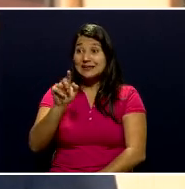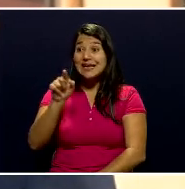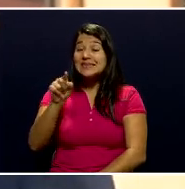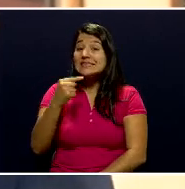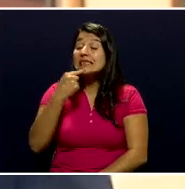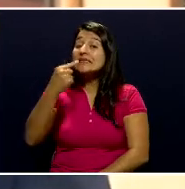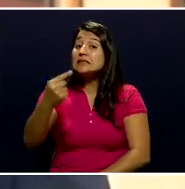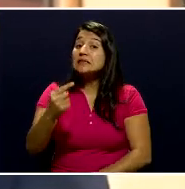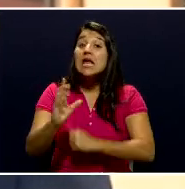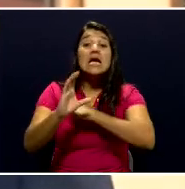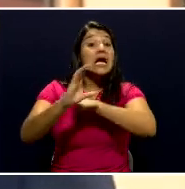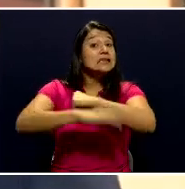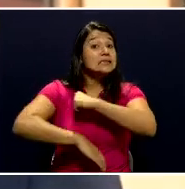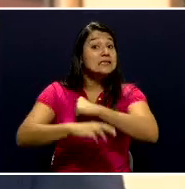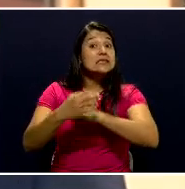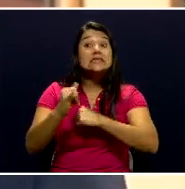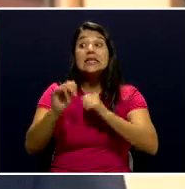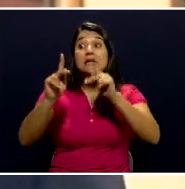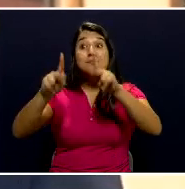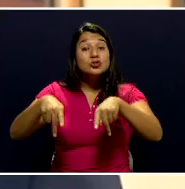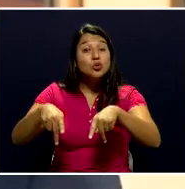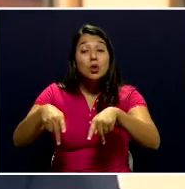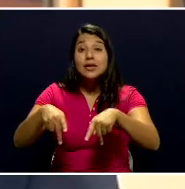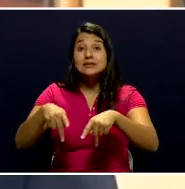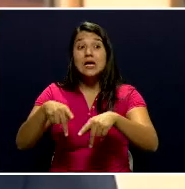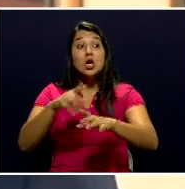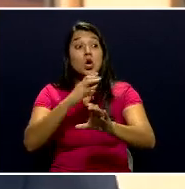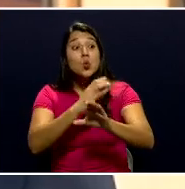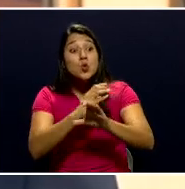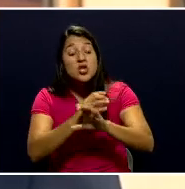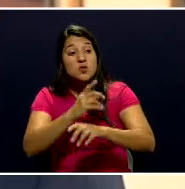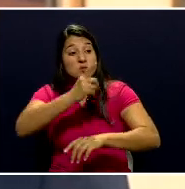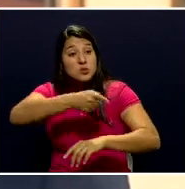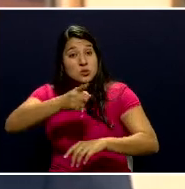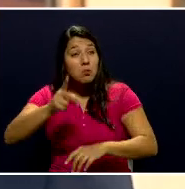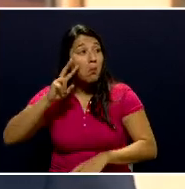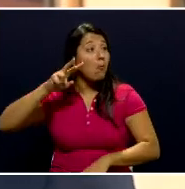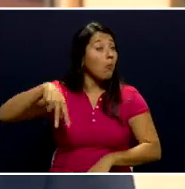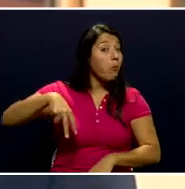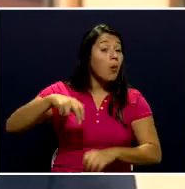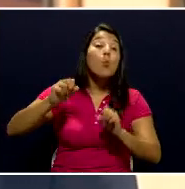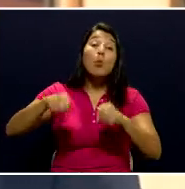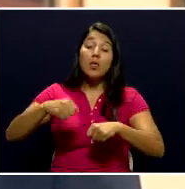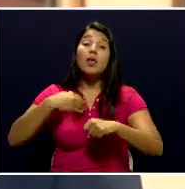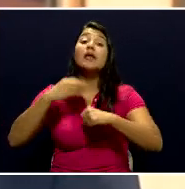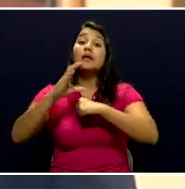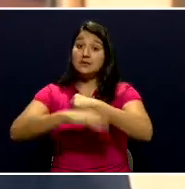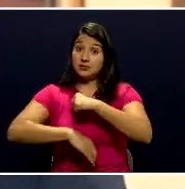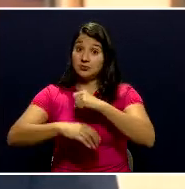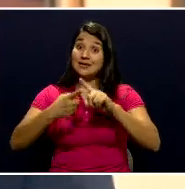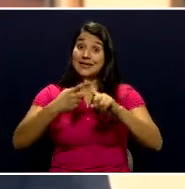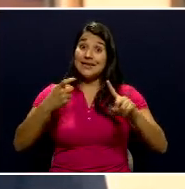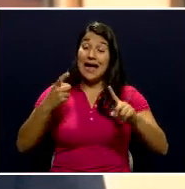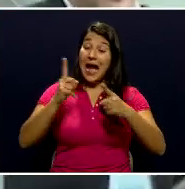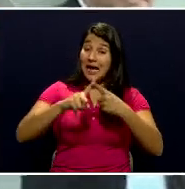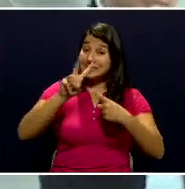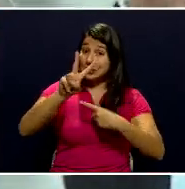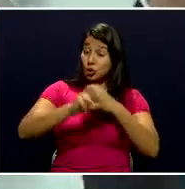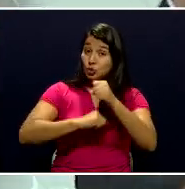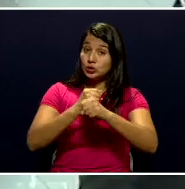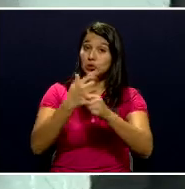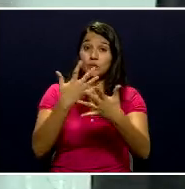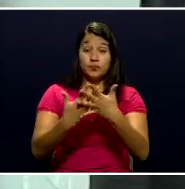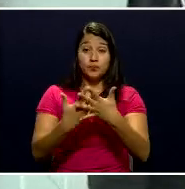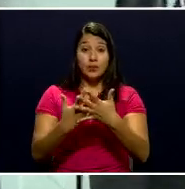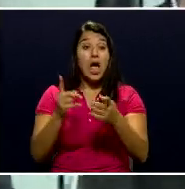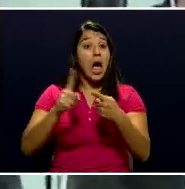la inobservancia de las medidas de protección frente a la transmisión de una pandemia, que tiene una pena de hasta 2 años de prisión. Por el